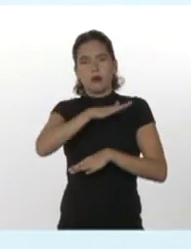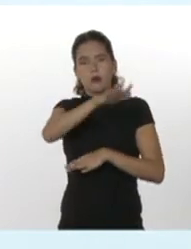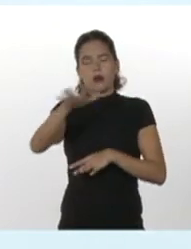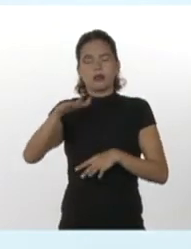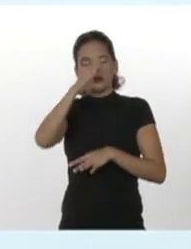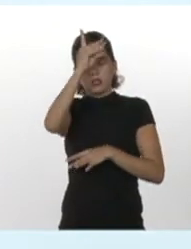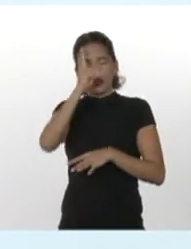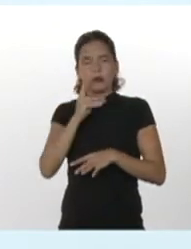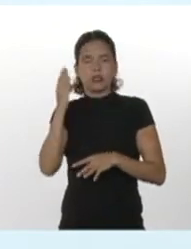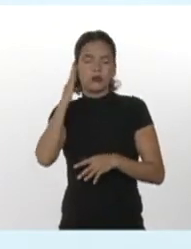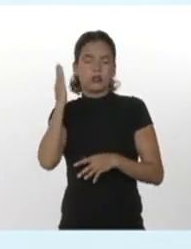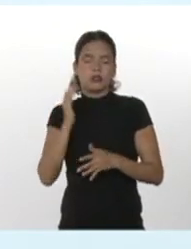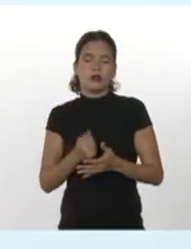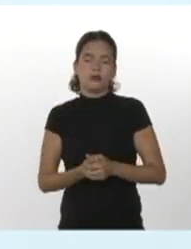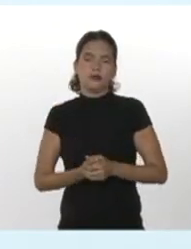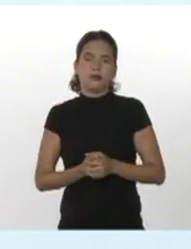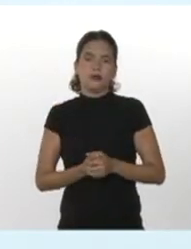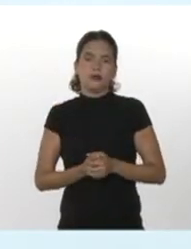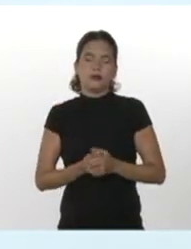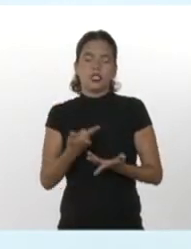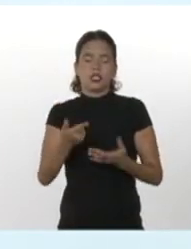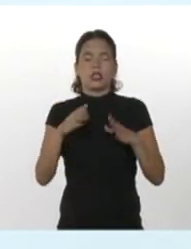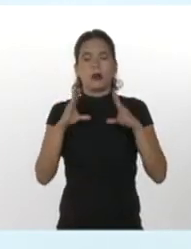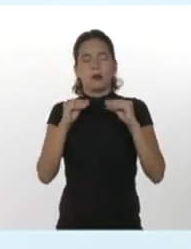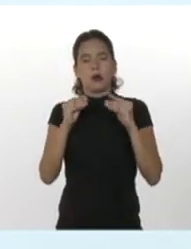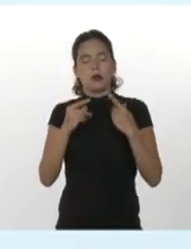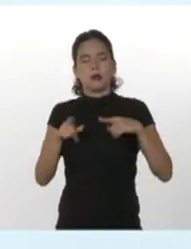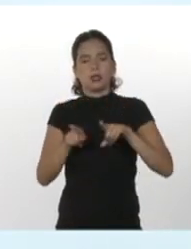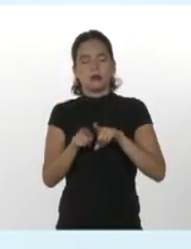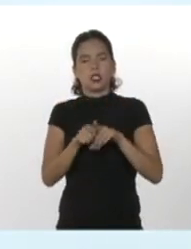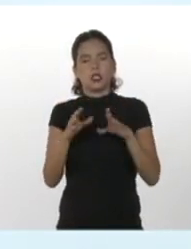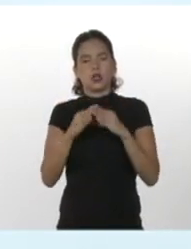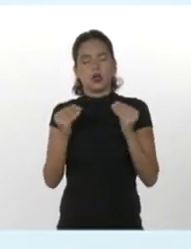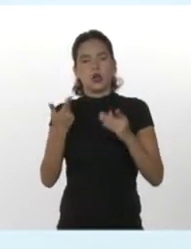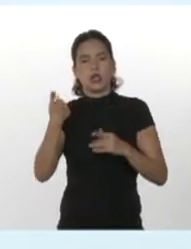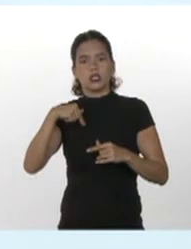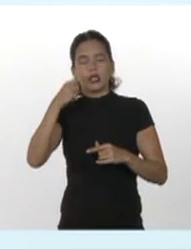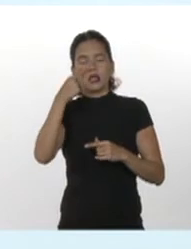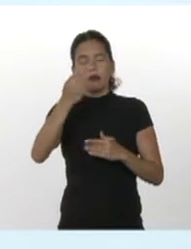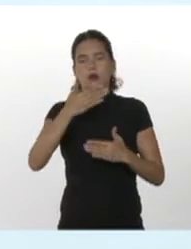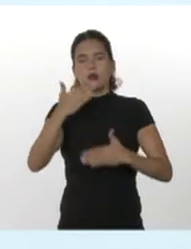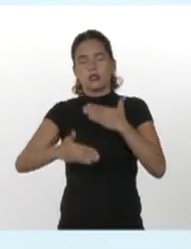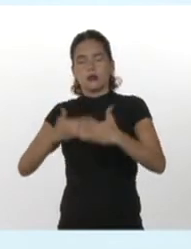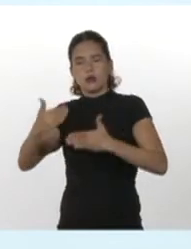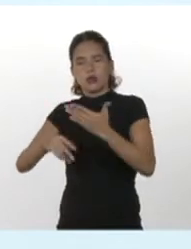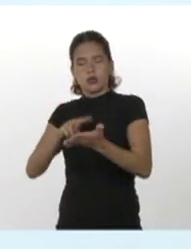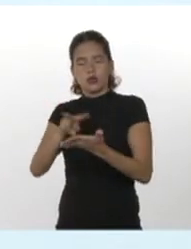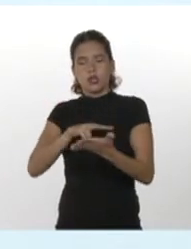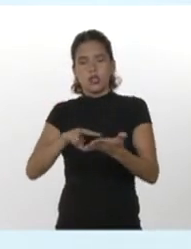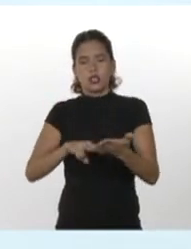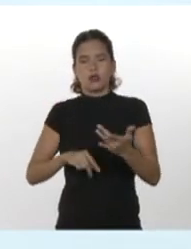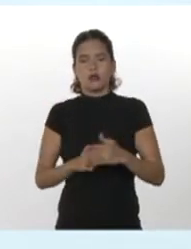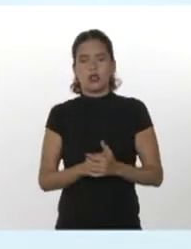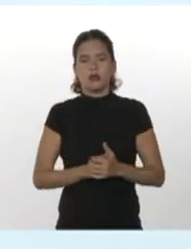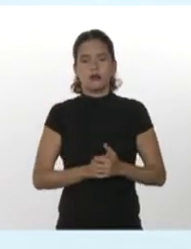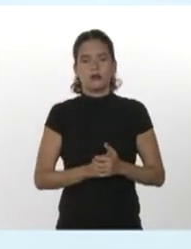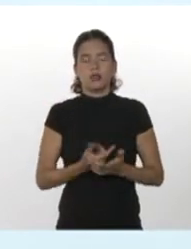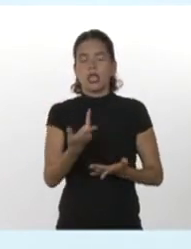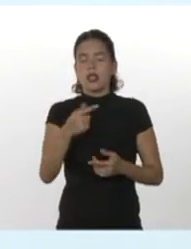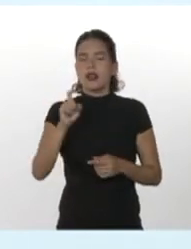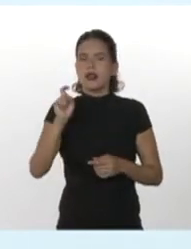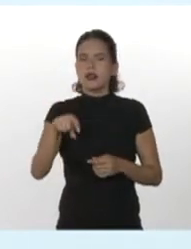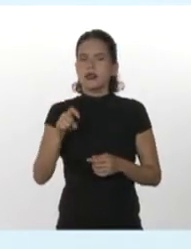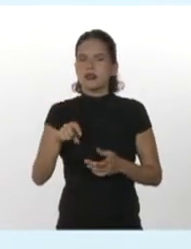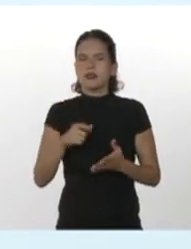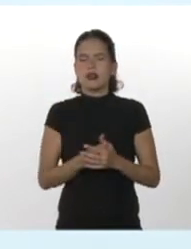con deficiencias auditivas. Estábamos hablando entonces de todo lo que tiene que ver con ese proceso de lectura. Es bien